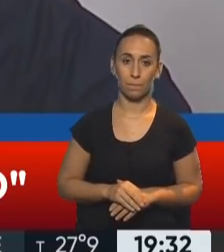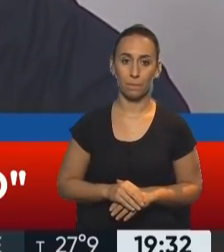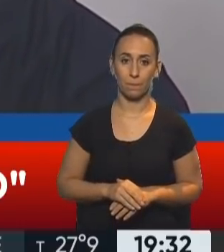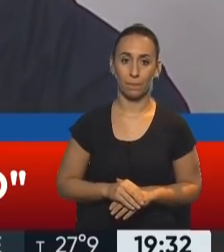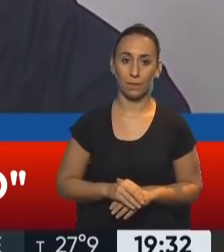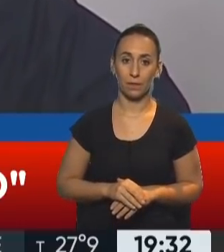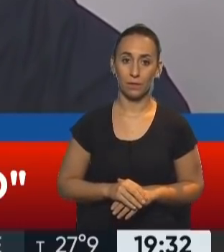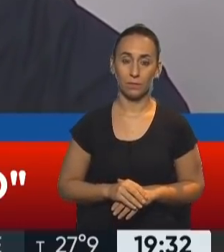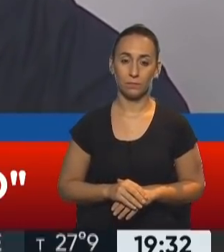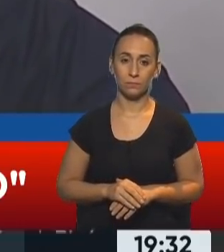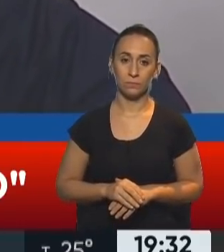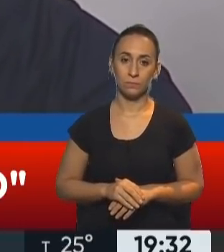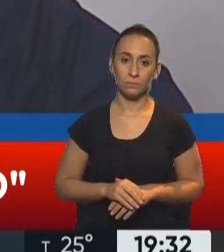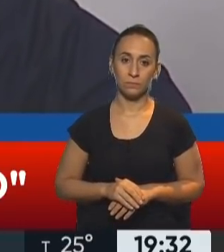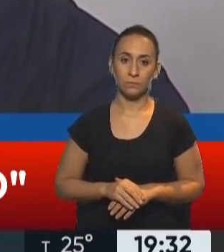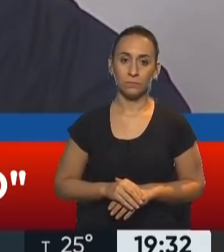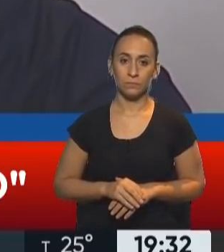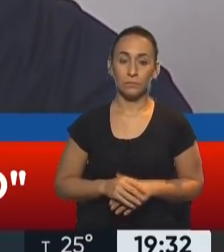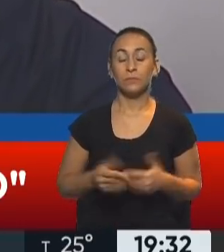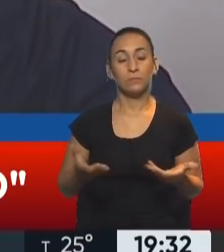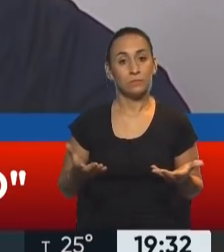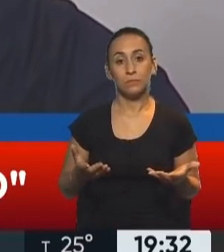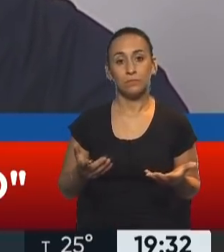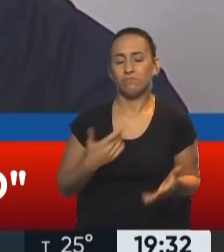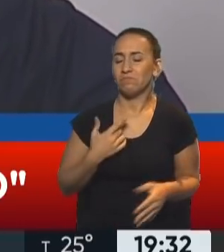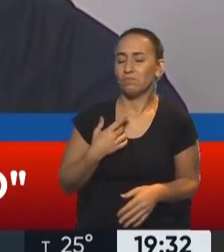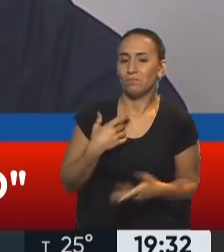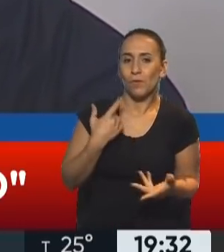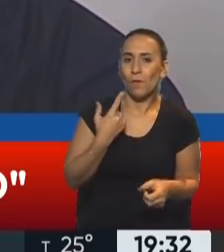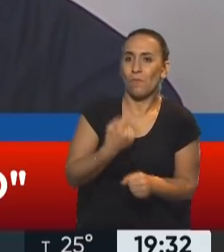Y uno no puede dejar de reconocer